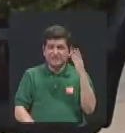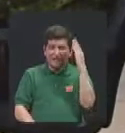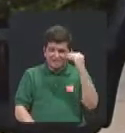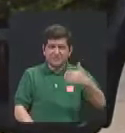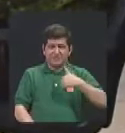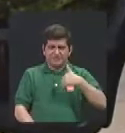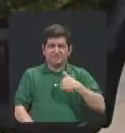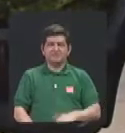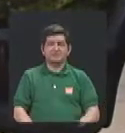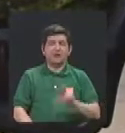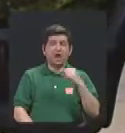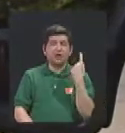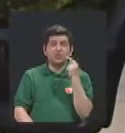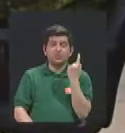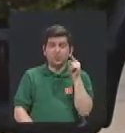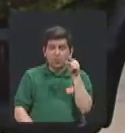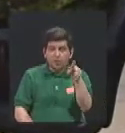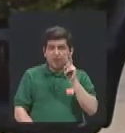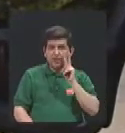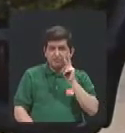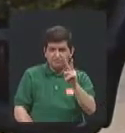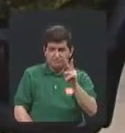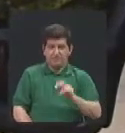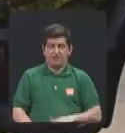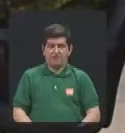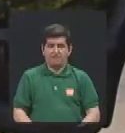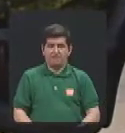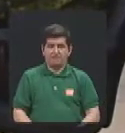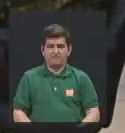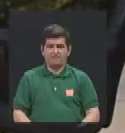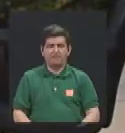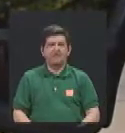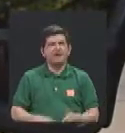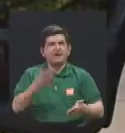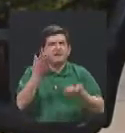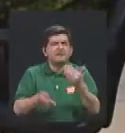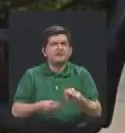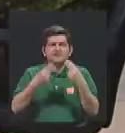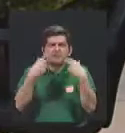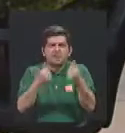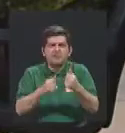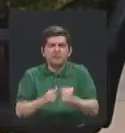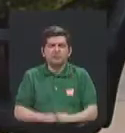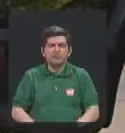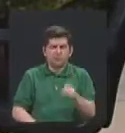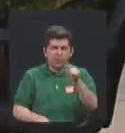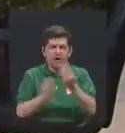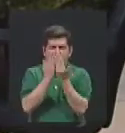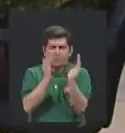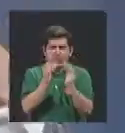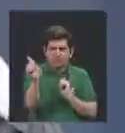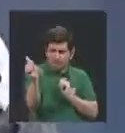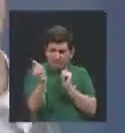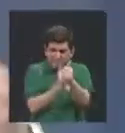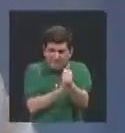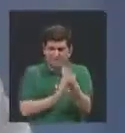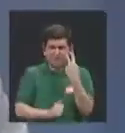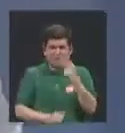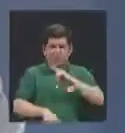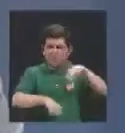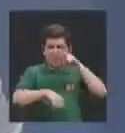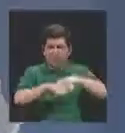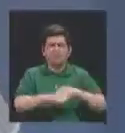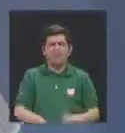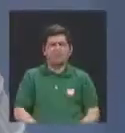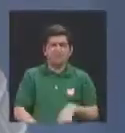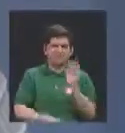una experiencia Sendra, que no solamente, en la película van a ver, no solamente no es como que de repente se abre una puerta, la vemos, pasamos,